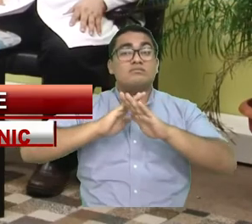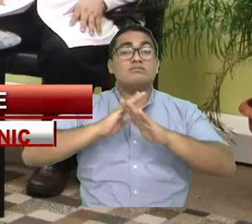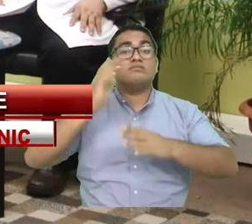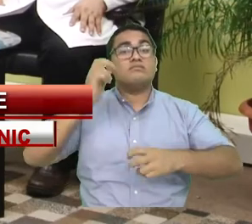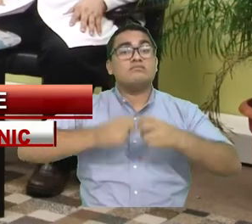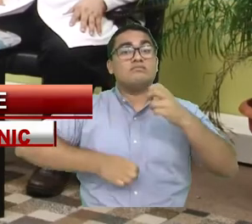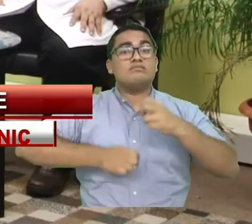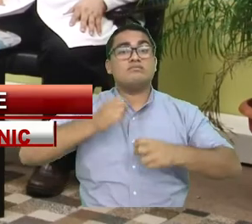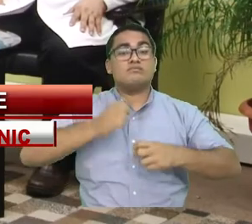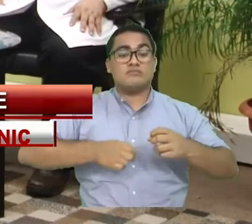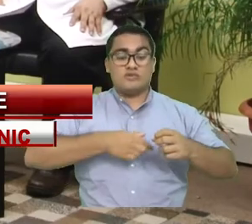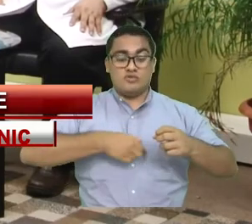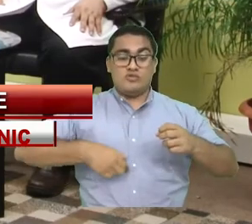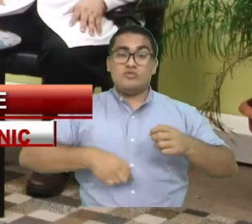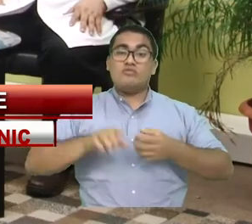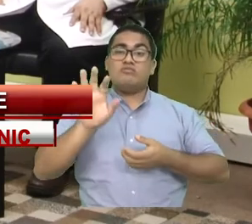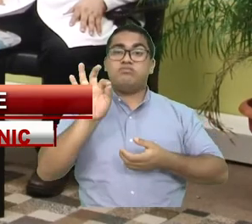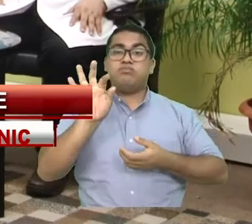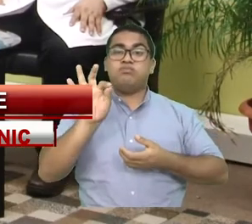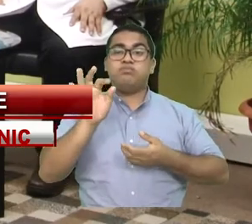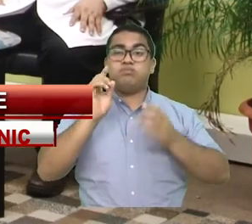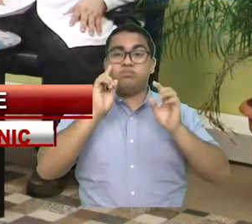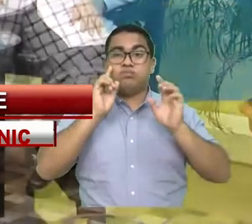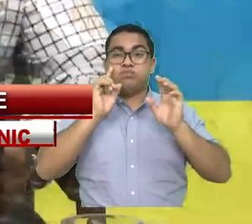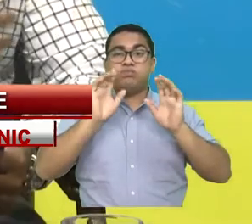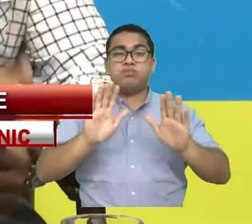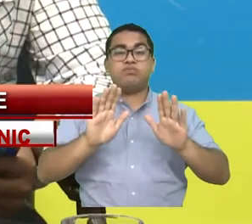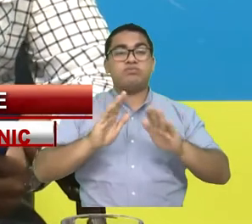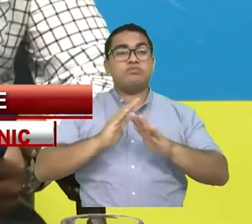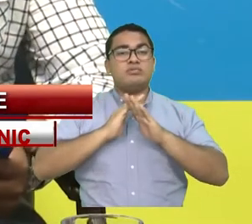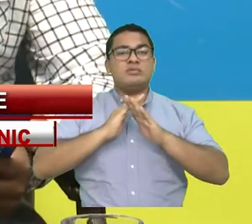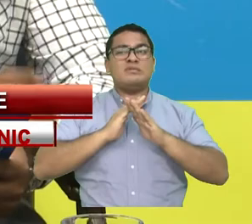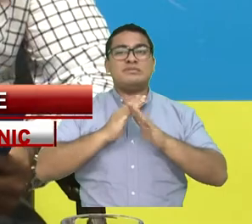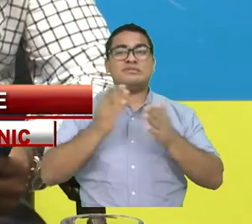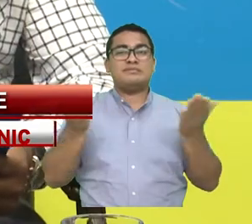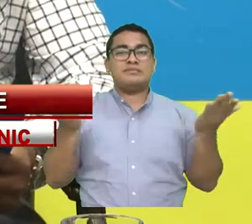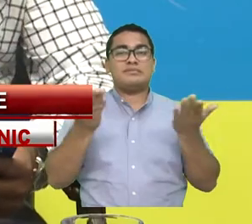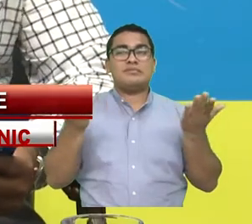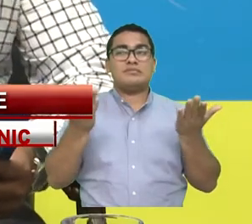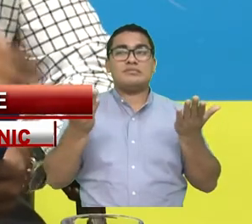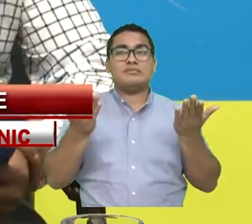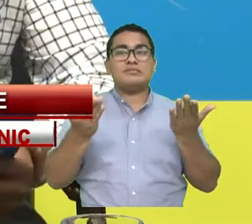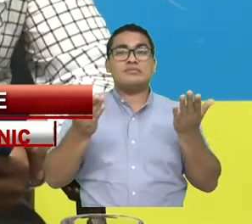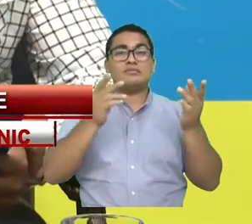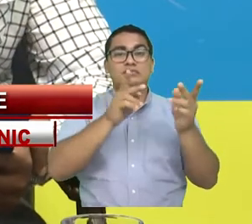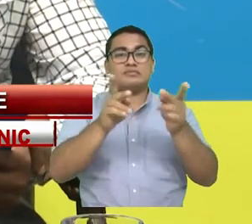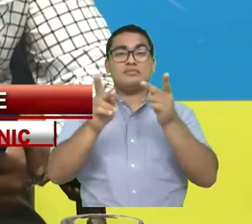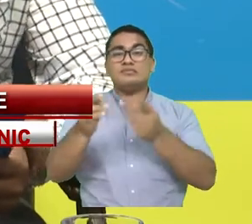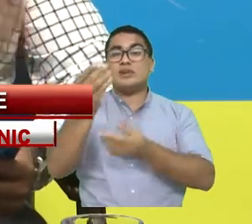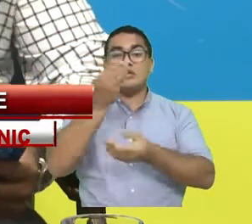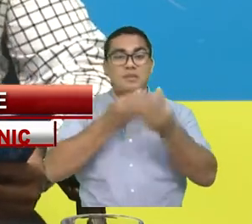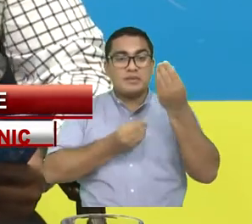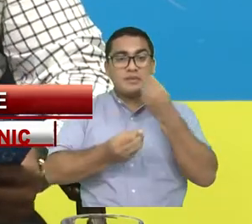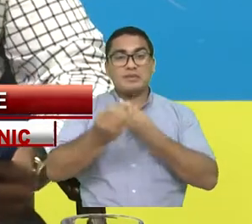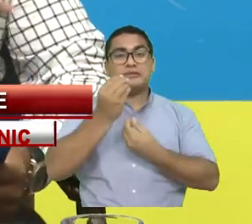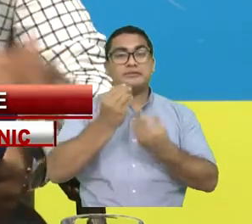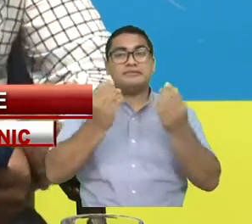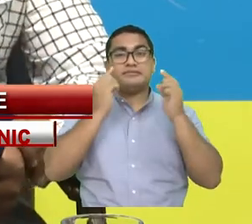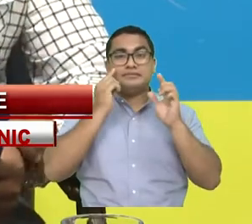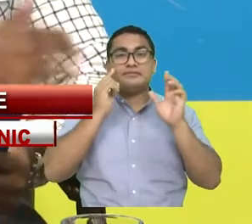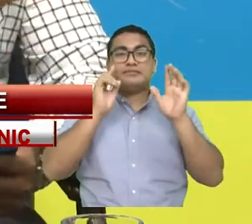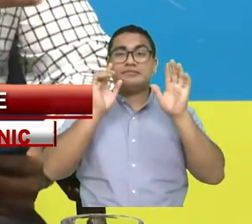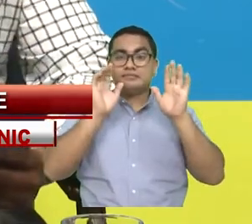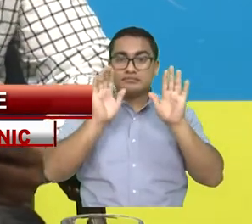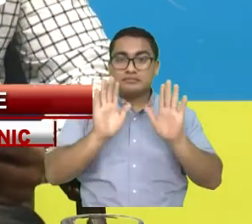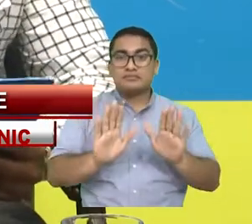de la mucosa. Exacto. Que nos protege de los jugos gástricos al momento del que estamos nosotros ingiriendo los alimentos y que pasa el